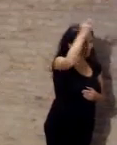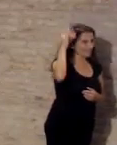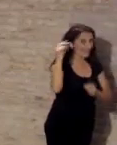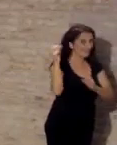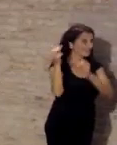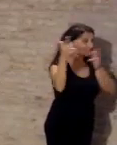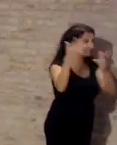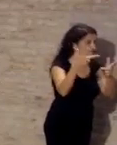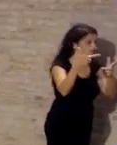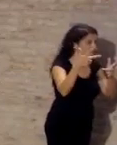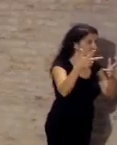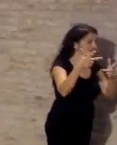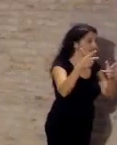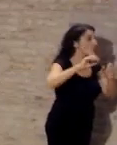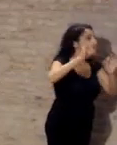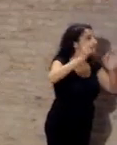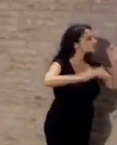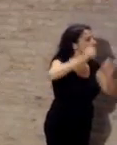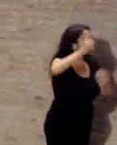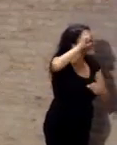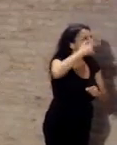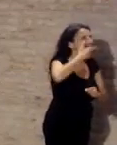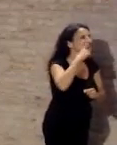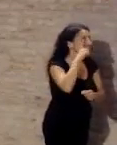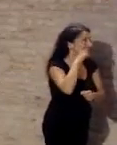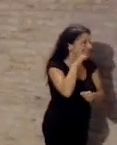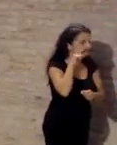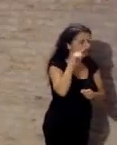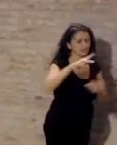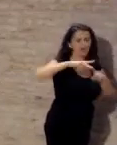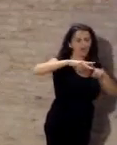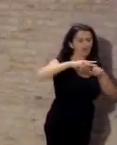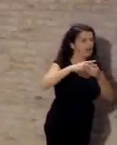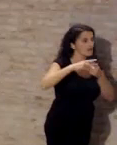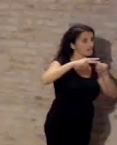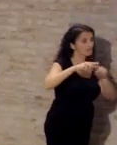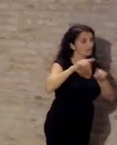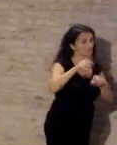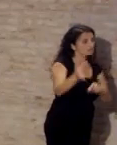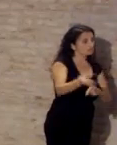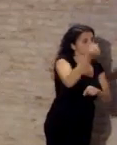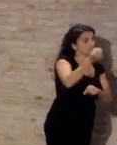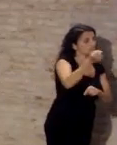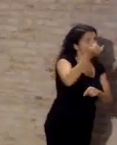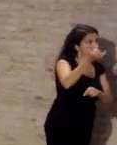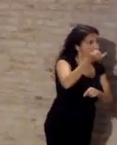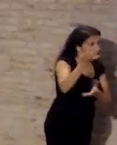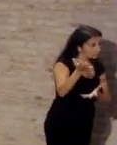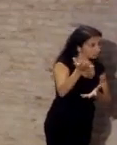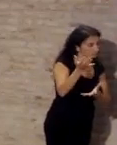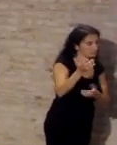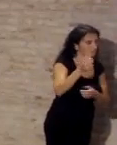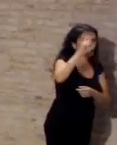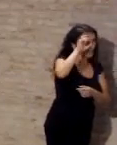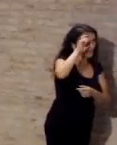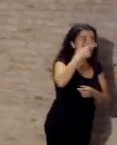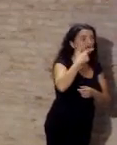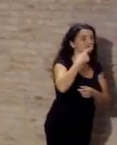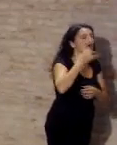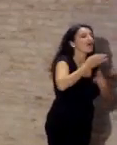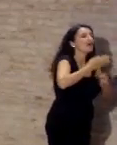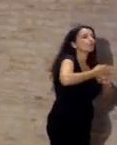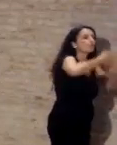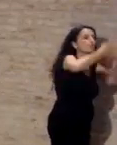la Es una herramienta que tenemos la esi es educación